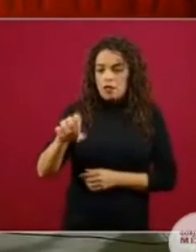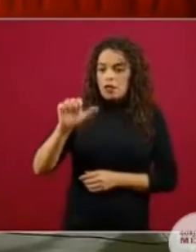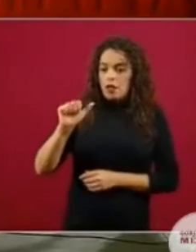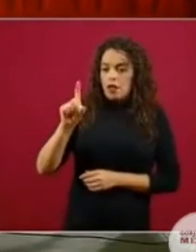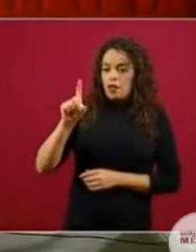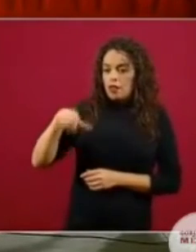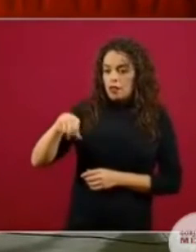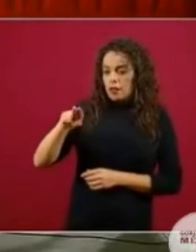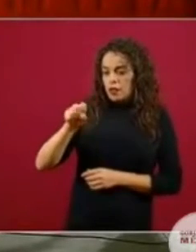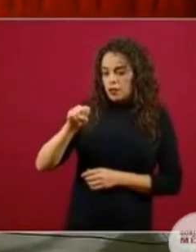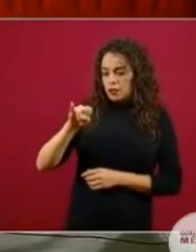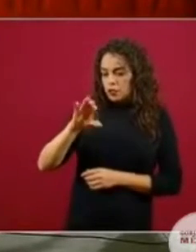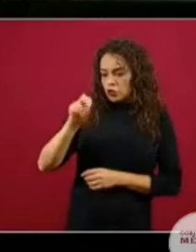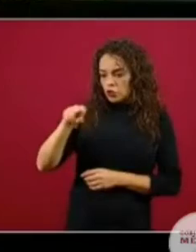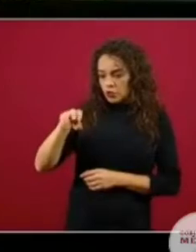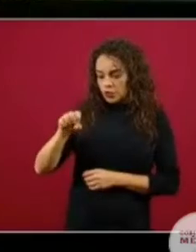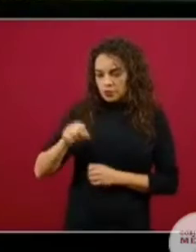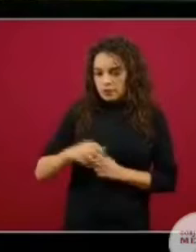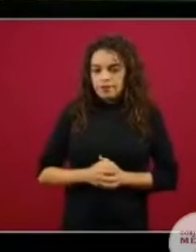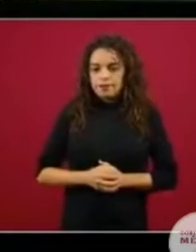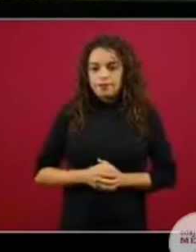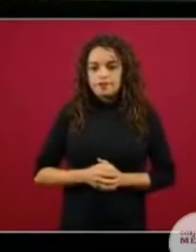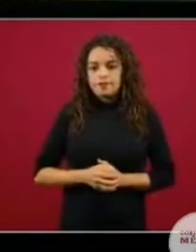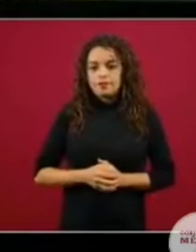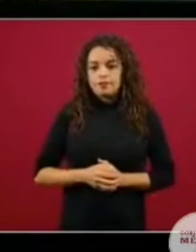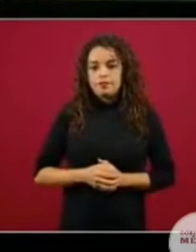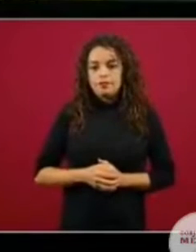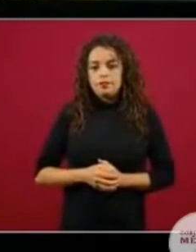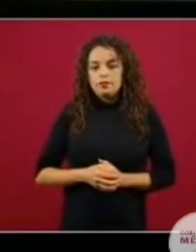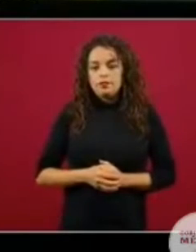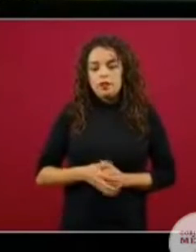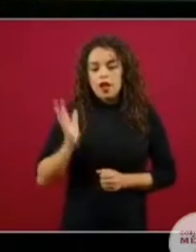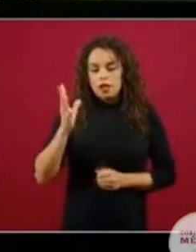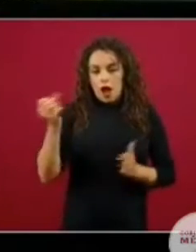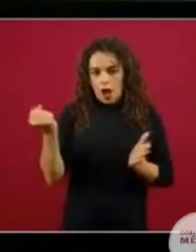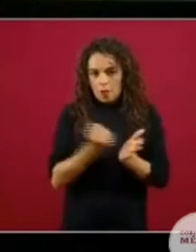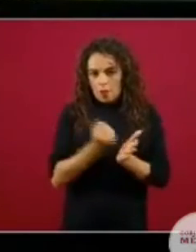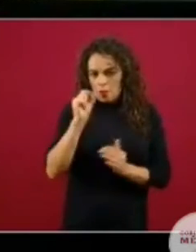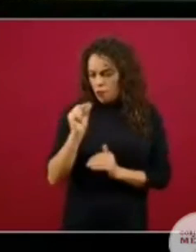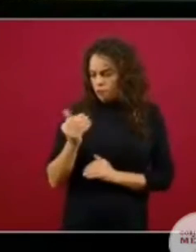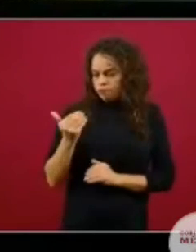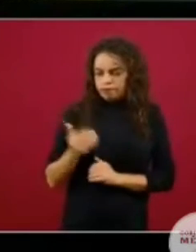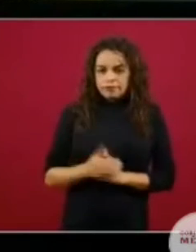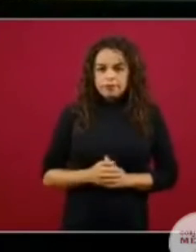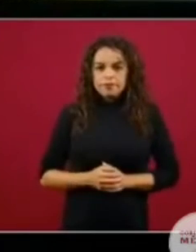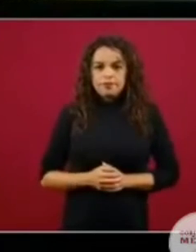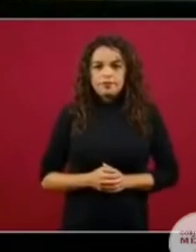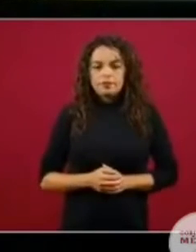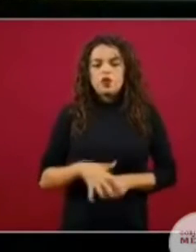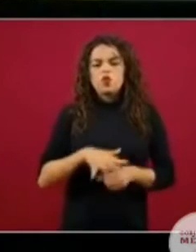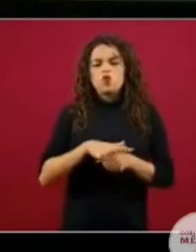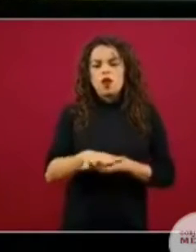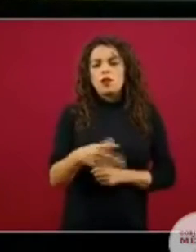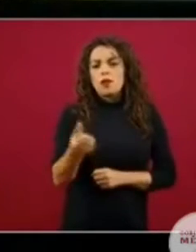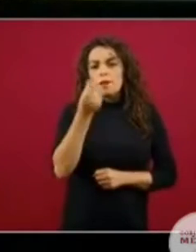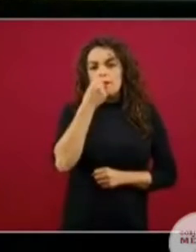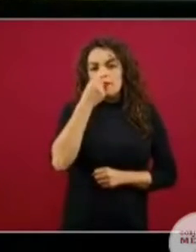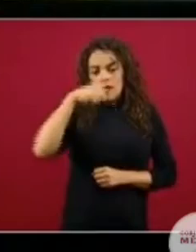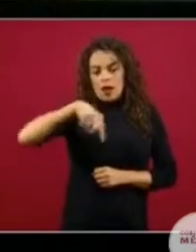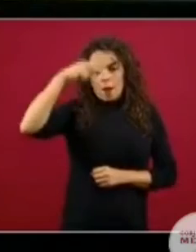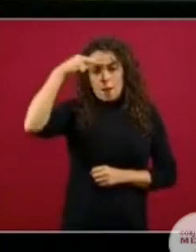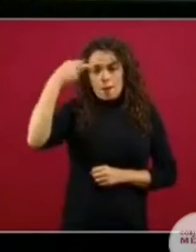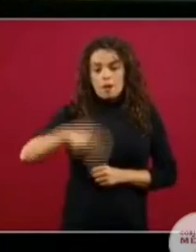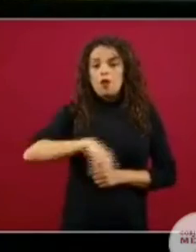pero se acaba de aprobar en este tenor cuáles serían los medicamentos que méxico podría